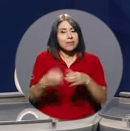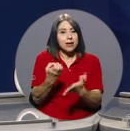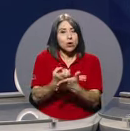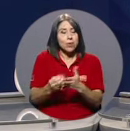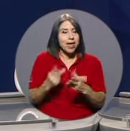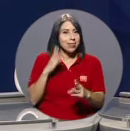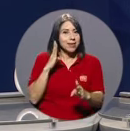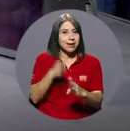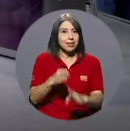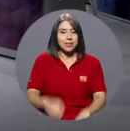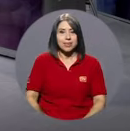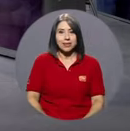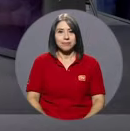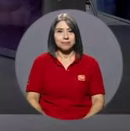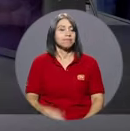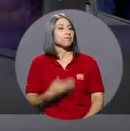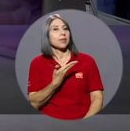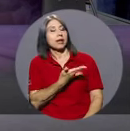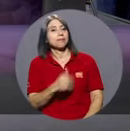activa directamente.